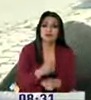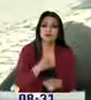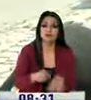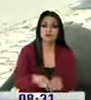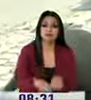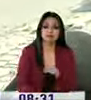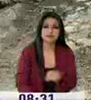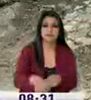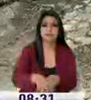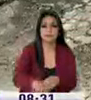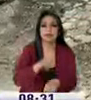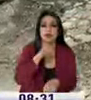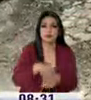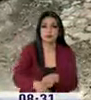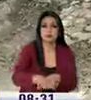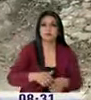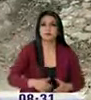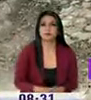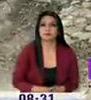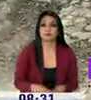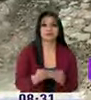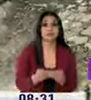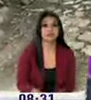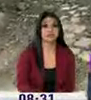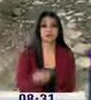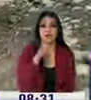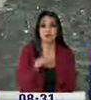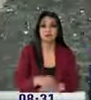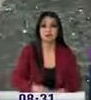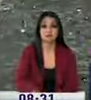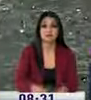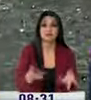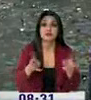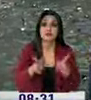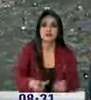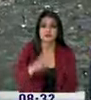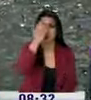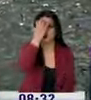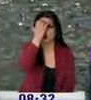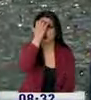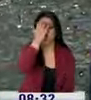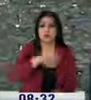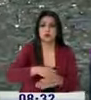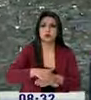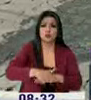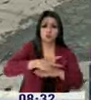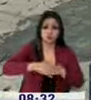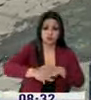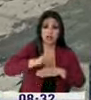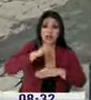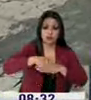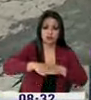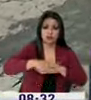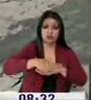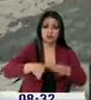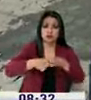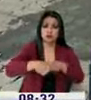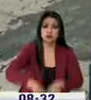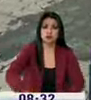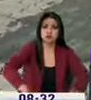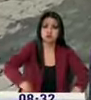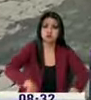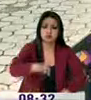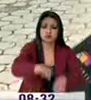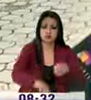que hay fugas a cada rato. Además del desperdicio de agua, también les preocupa que a medida que pasen los días, esa avenida se va